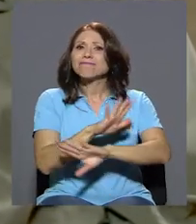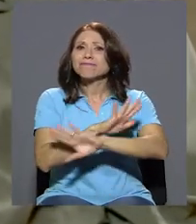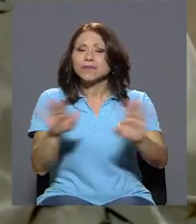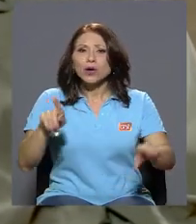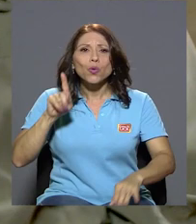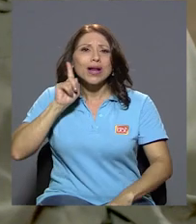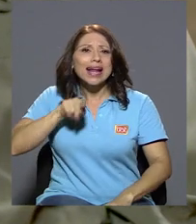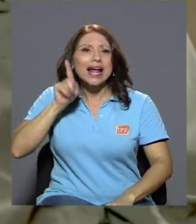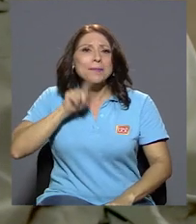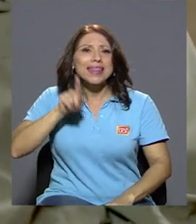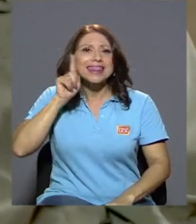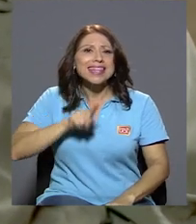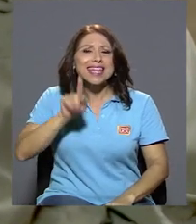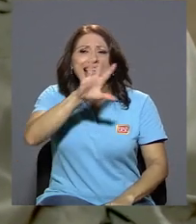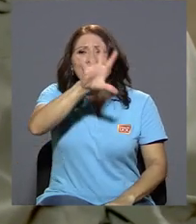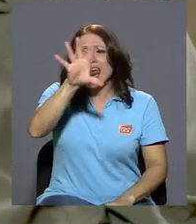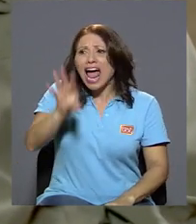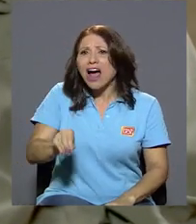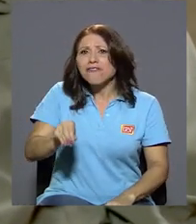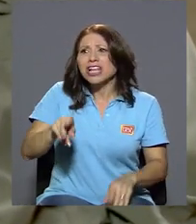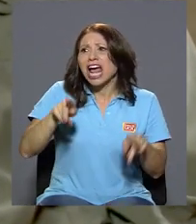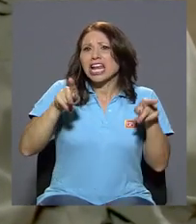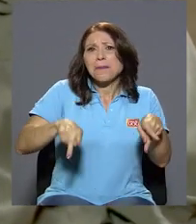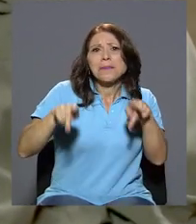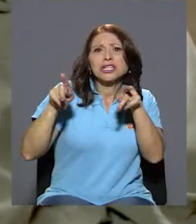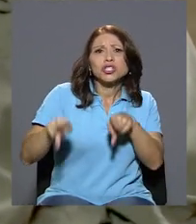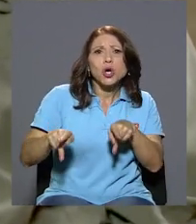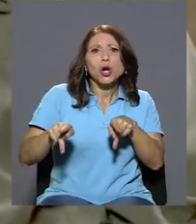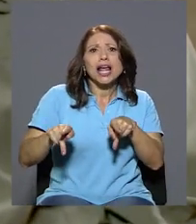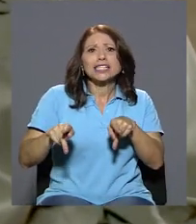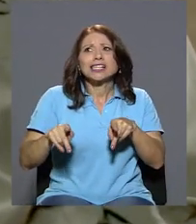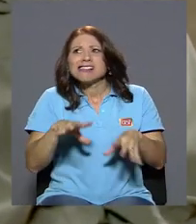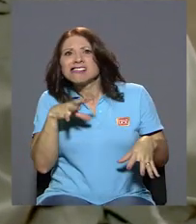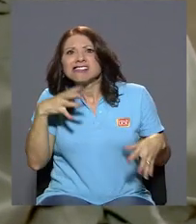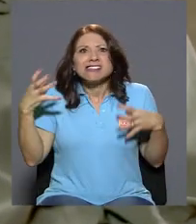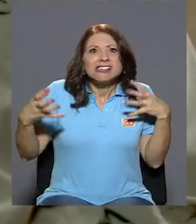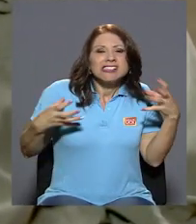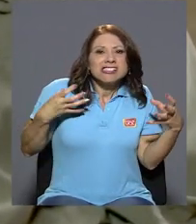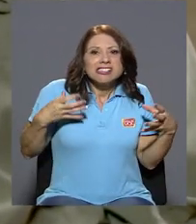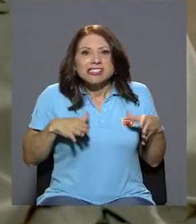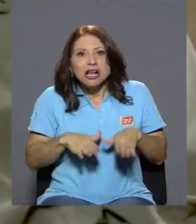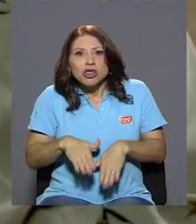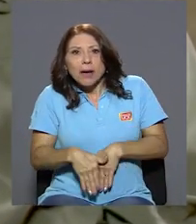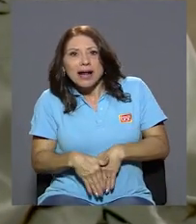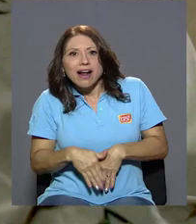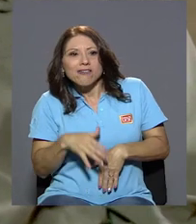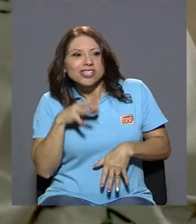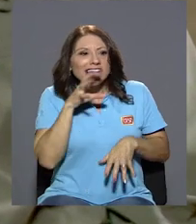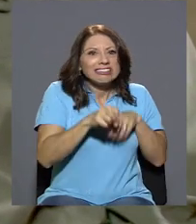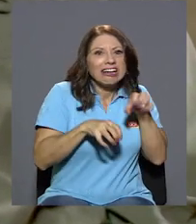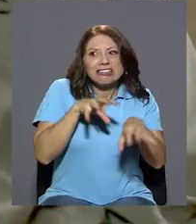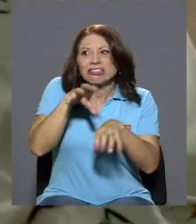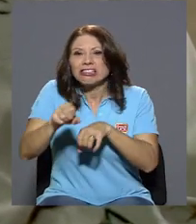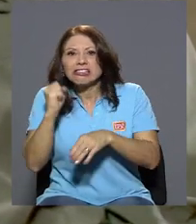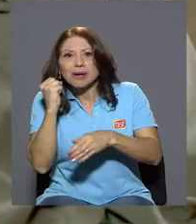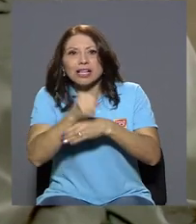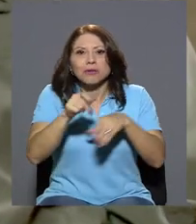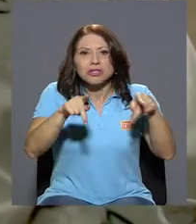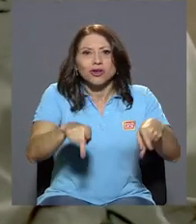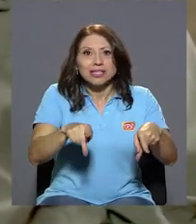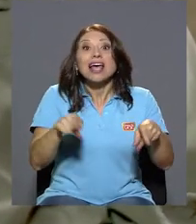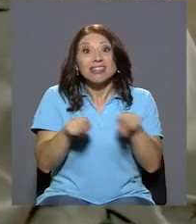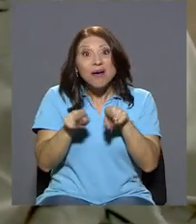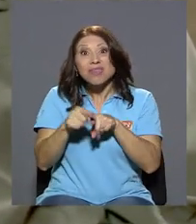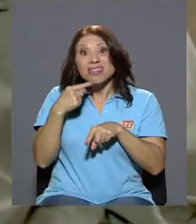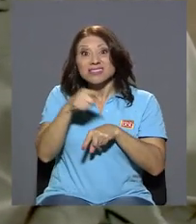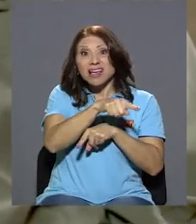que áfrica era un montón de salvajes ahí con taparrabos y comiéndose unos a otros porque hasta eso llegaron a